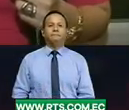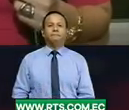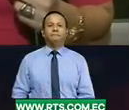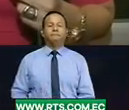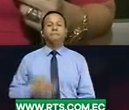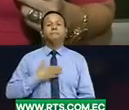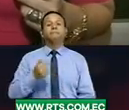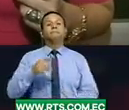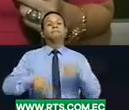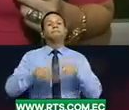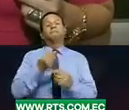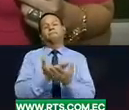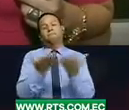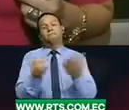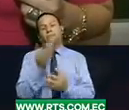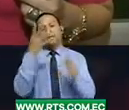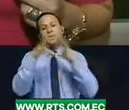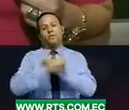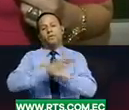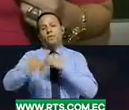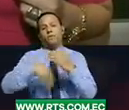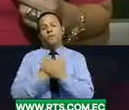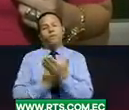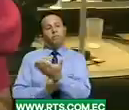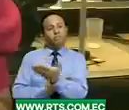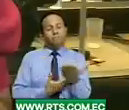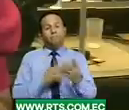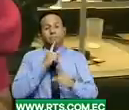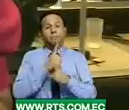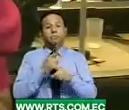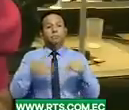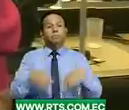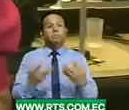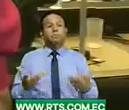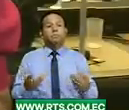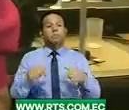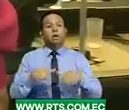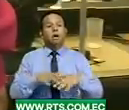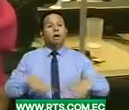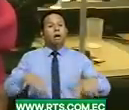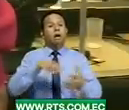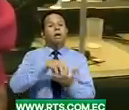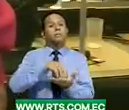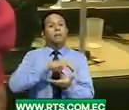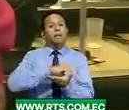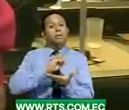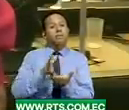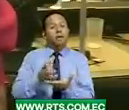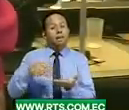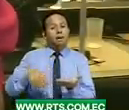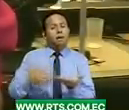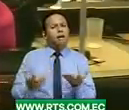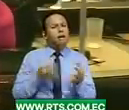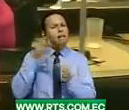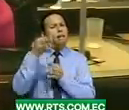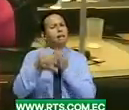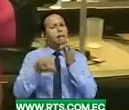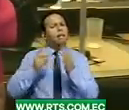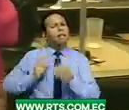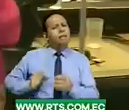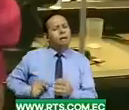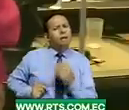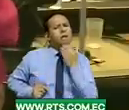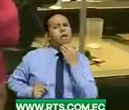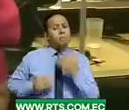¿Qué tal en Estudios Centrales, amigos televidentes? Muy buenas noches, así es, Estamos aquí en la Asamblea Nacional para darles a conocer mayores detalles, y